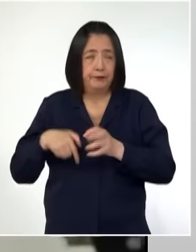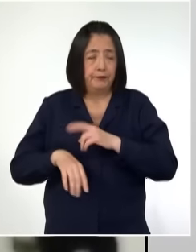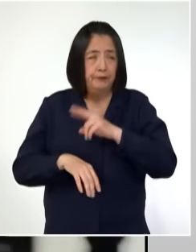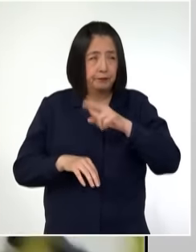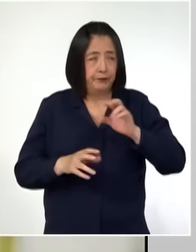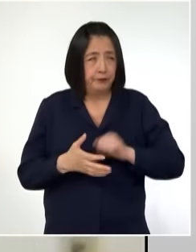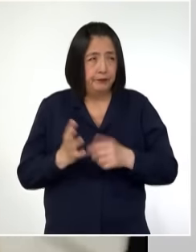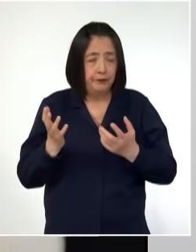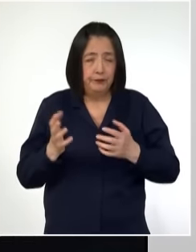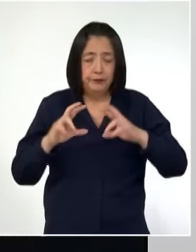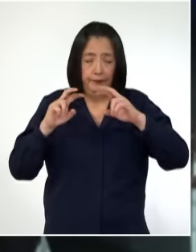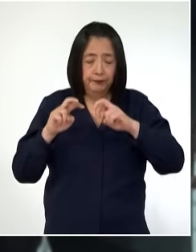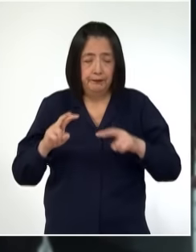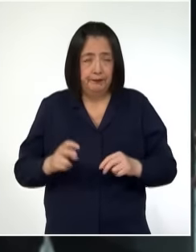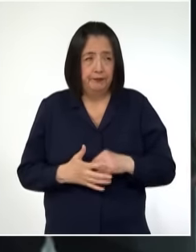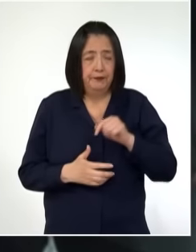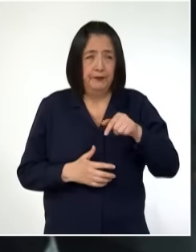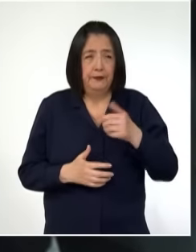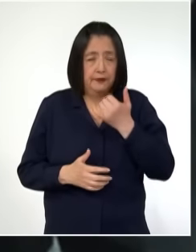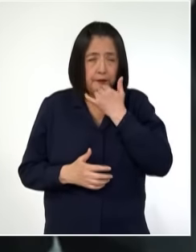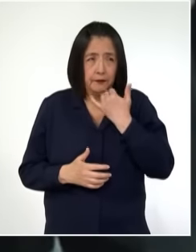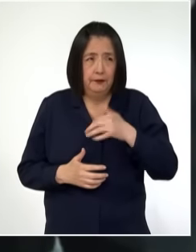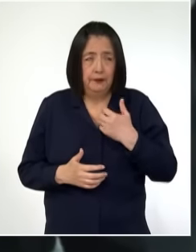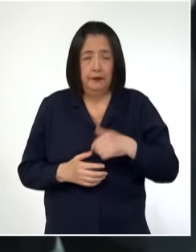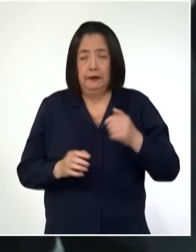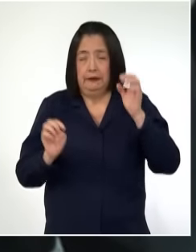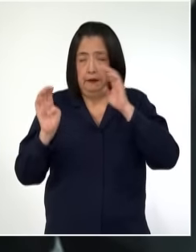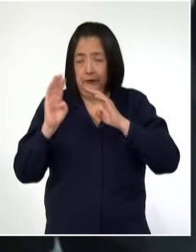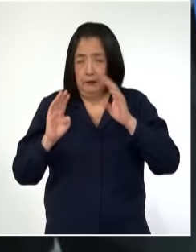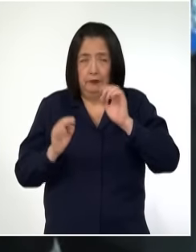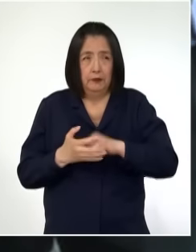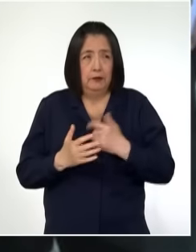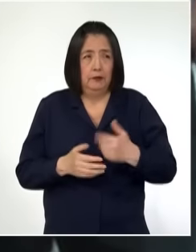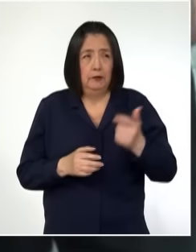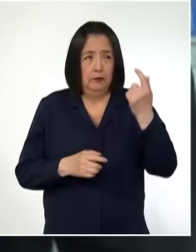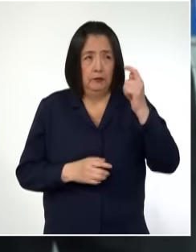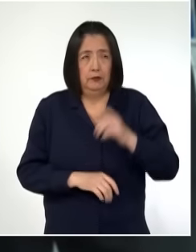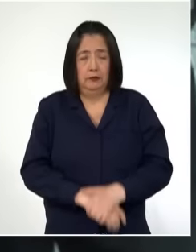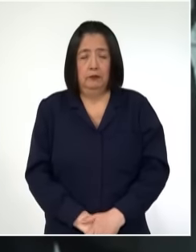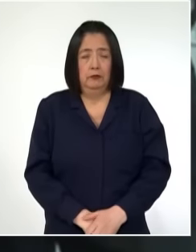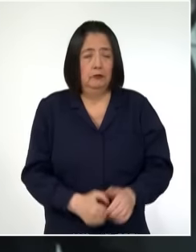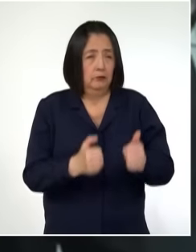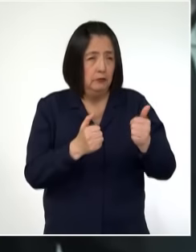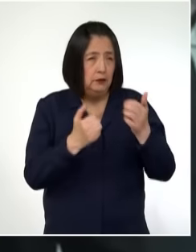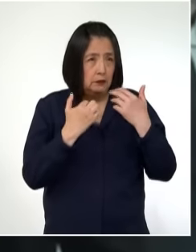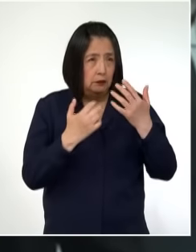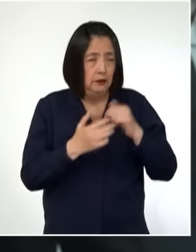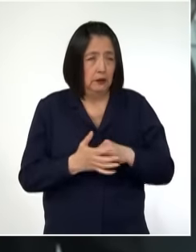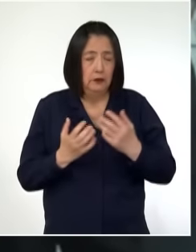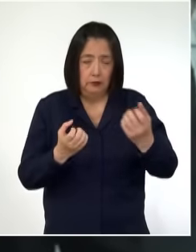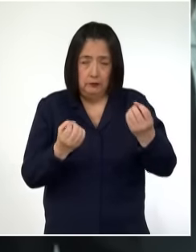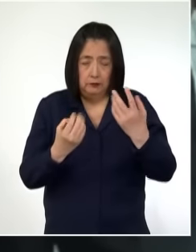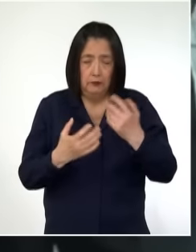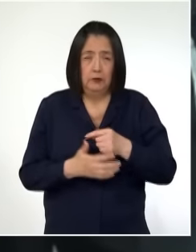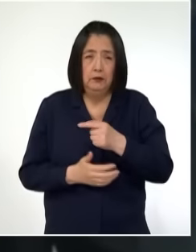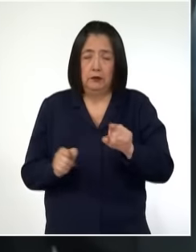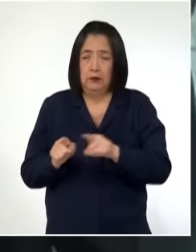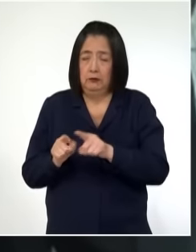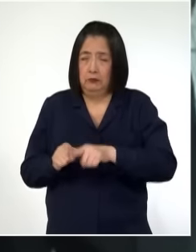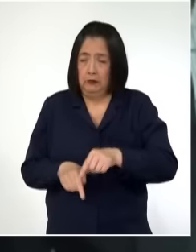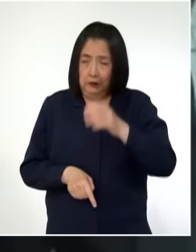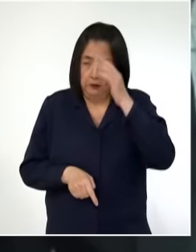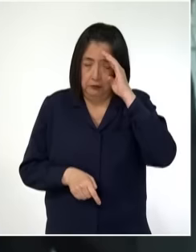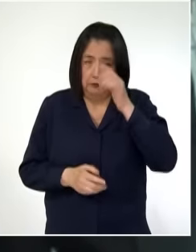dar a conocer o para investigar sobre este caso que ha preocupado a los trujillanos. Lorena. Te agradezco, Jonathan, por la información, también a la policía